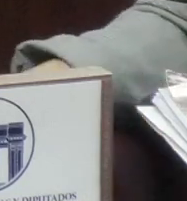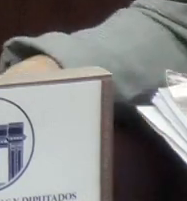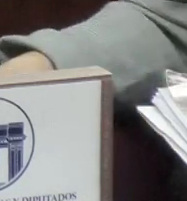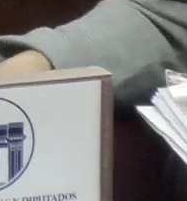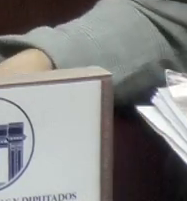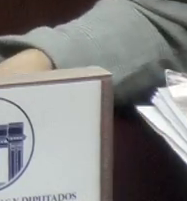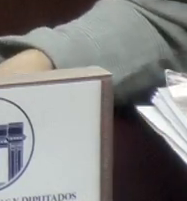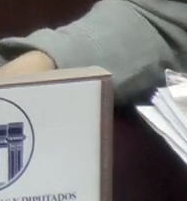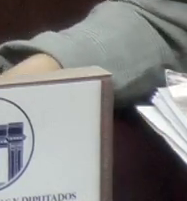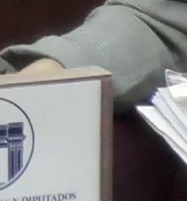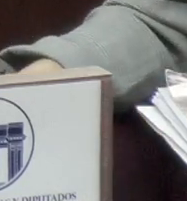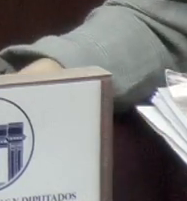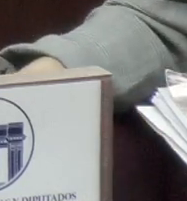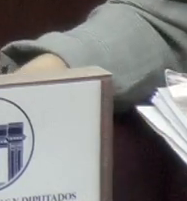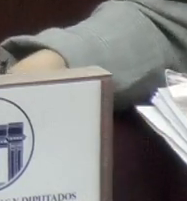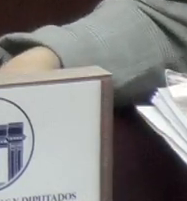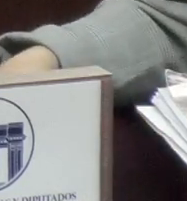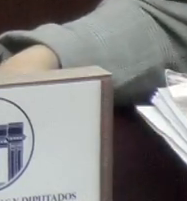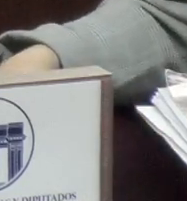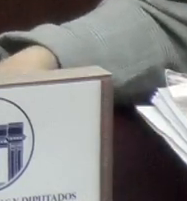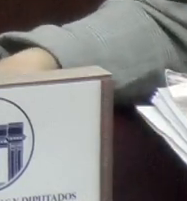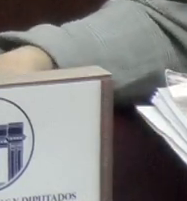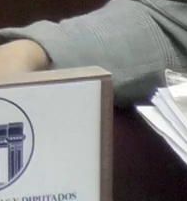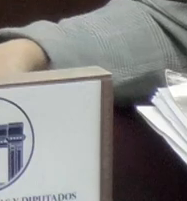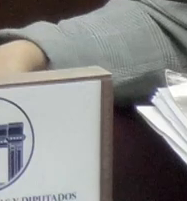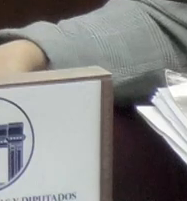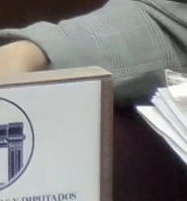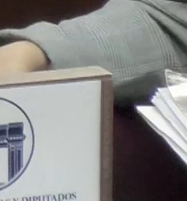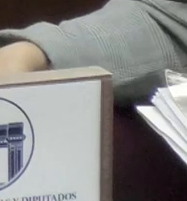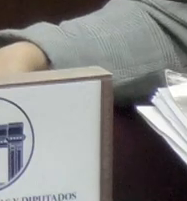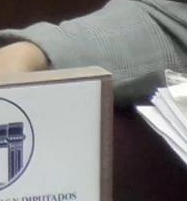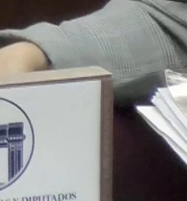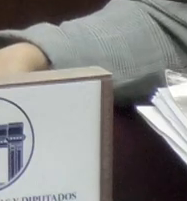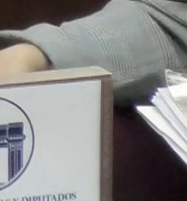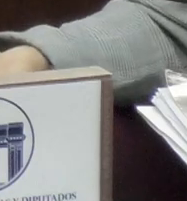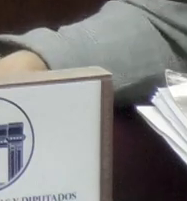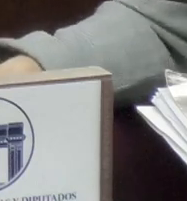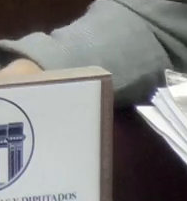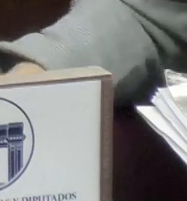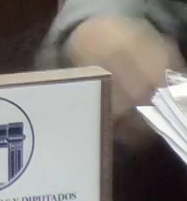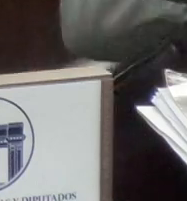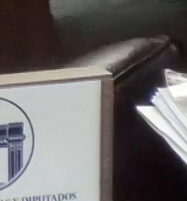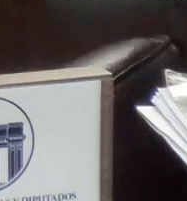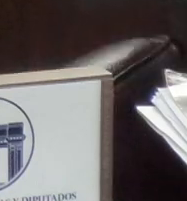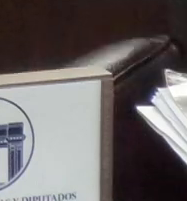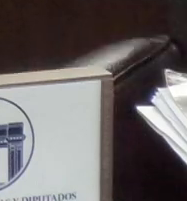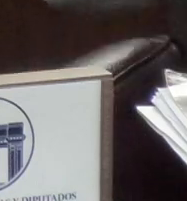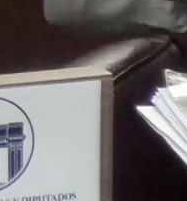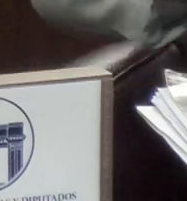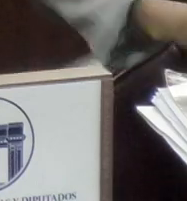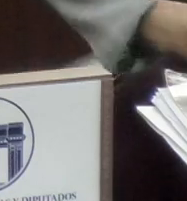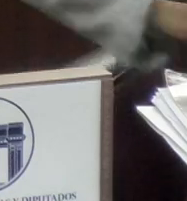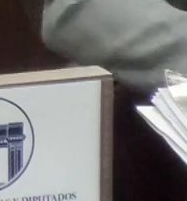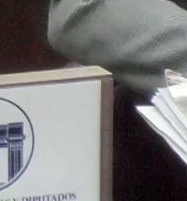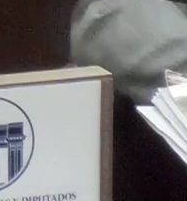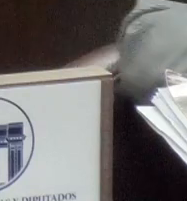argentinos. En primer lugar, con respecto a los comentarios y a los discursos respecto de la marcha